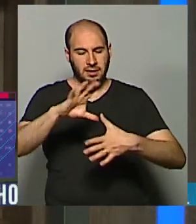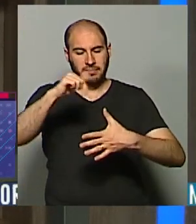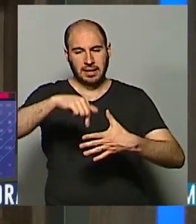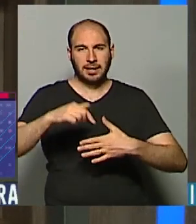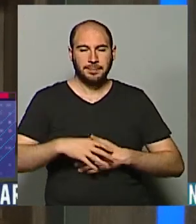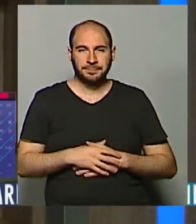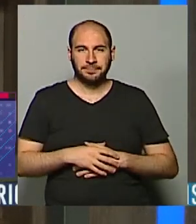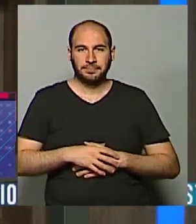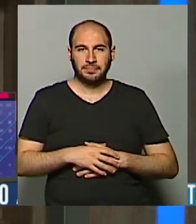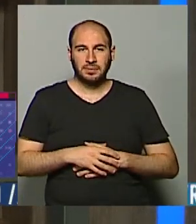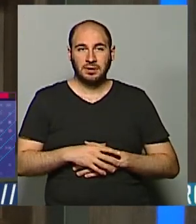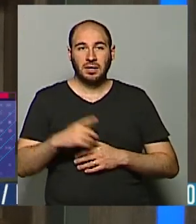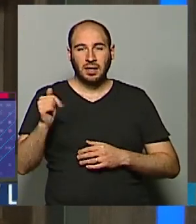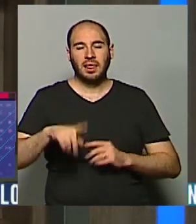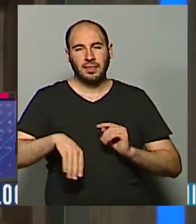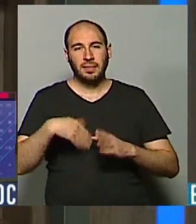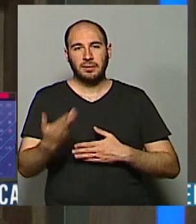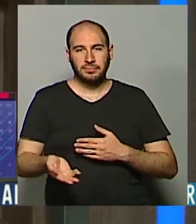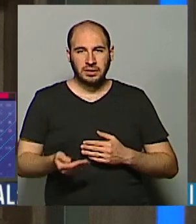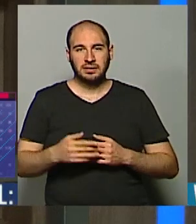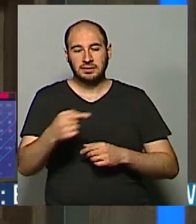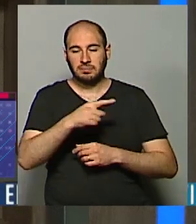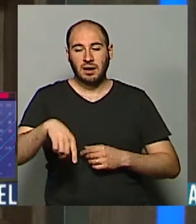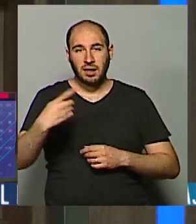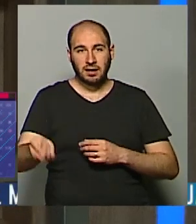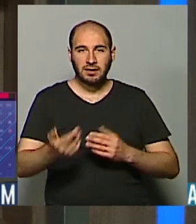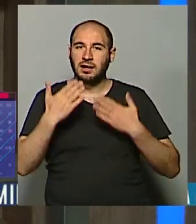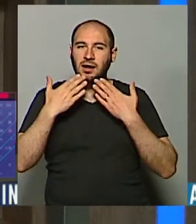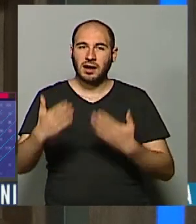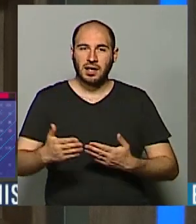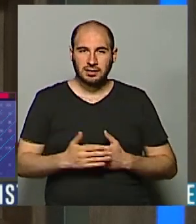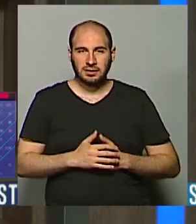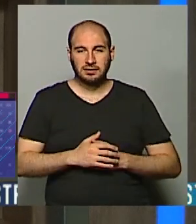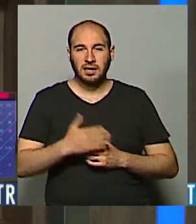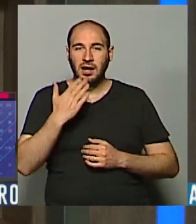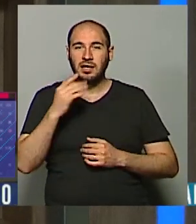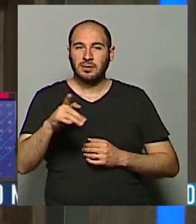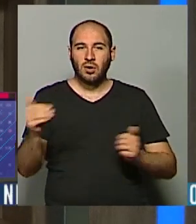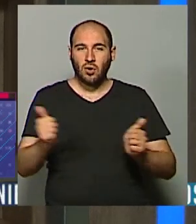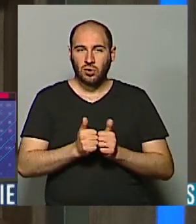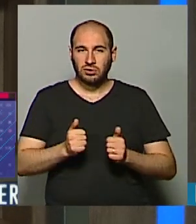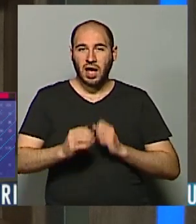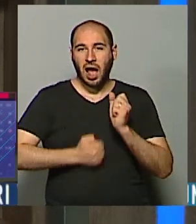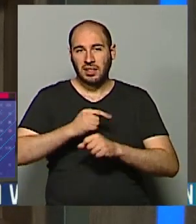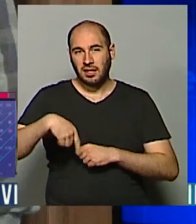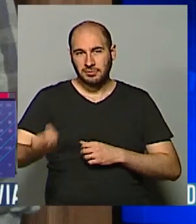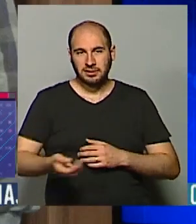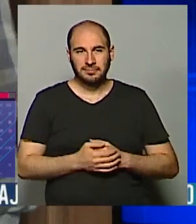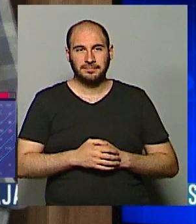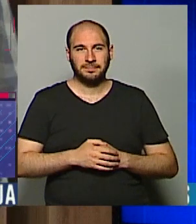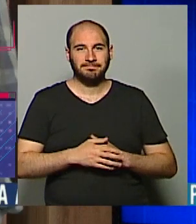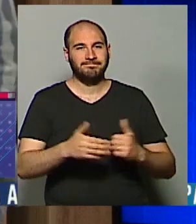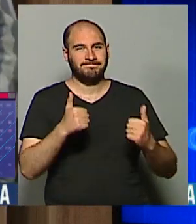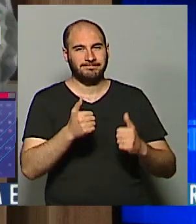Latina. Santiago, seguramente le estaremos extendiendo la semana que viene. Desde ya te agradezco muchísimo por habernos acompañado y será hasta la próxima.